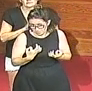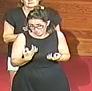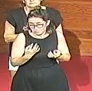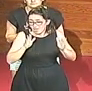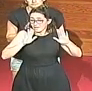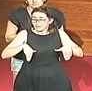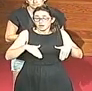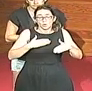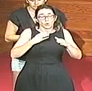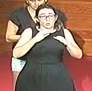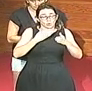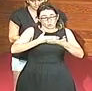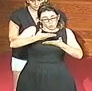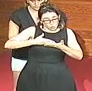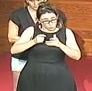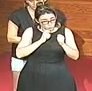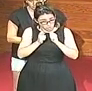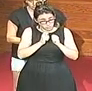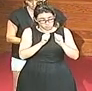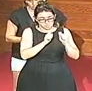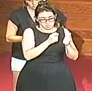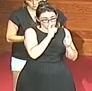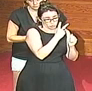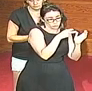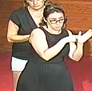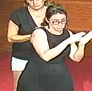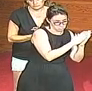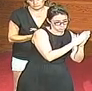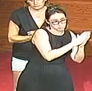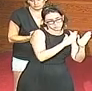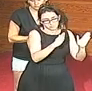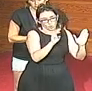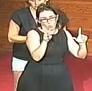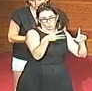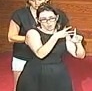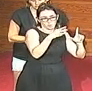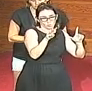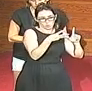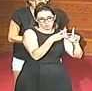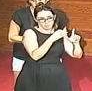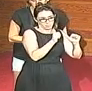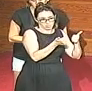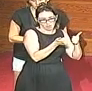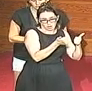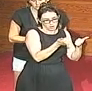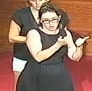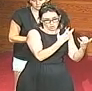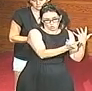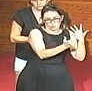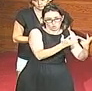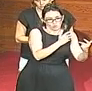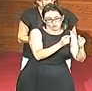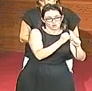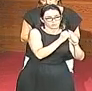medios de comunicación, desde el año 2000, cuando se empezaron con las páginas web, daban todos los contenidos